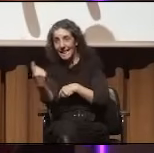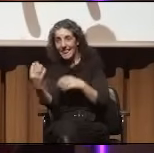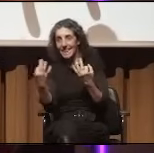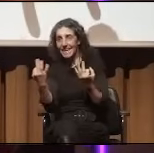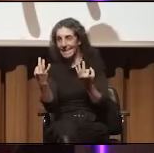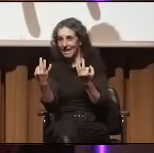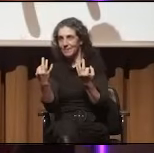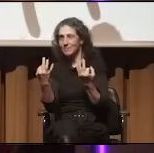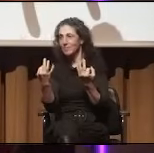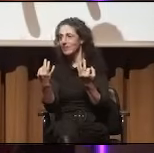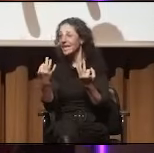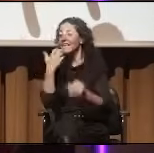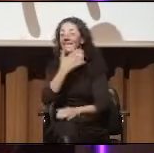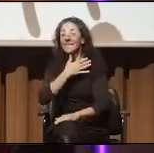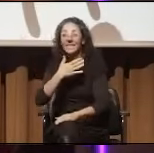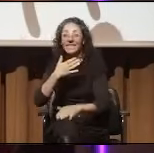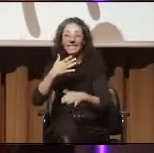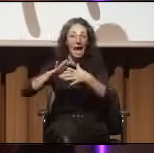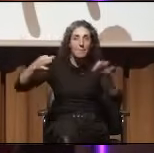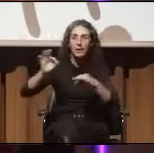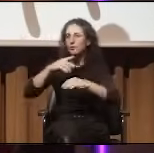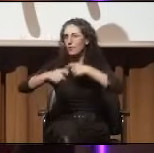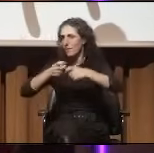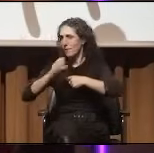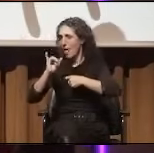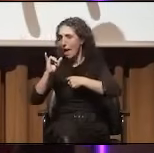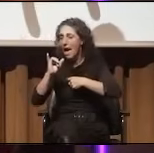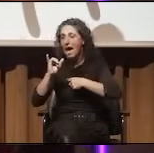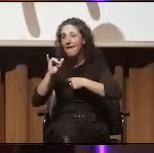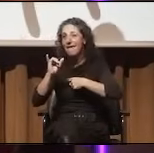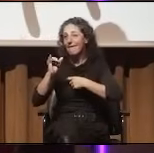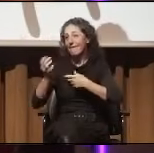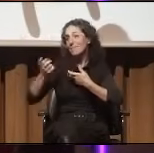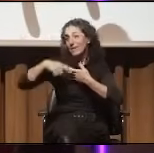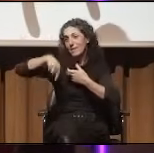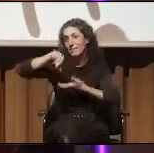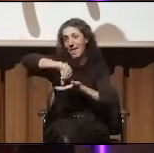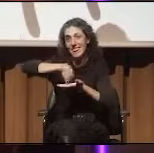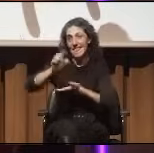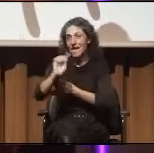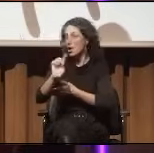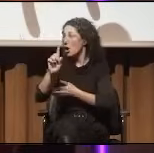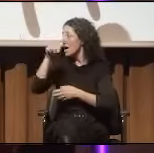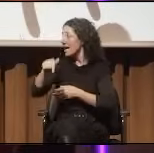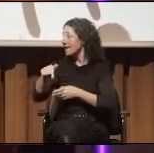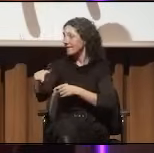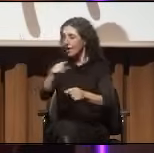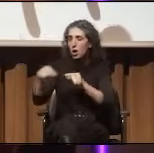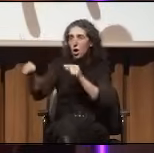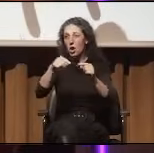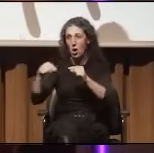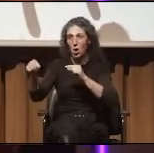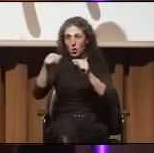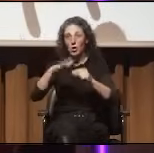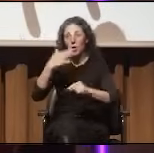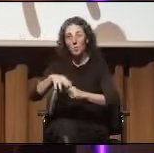en estos momentos que si tiene amigos o familiares que no están en los cines, que este coloquio se está viendo en